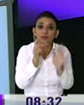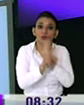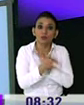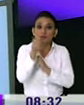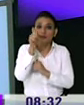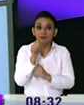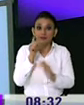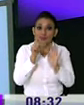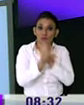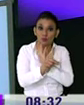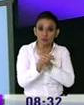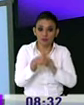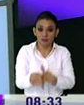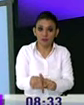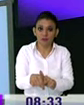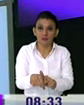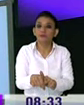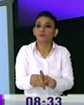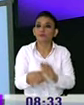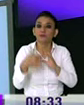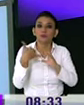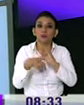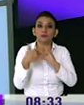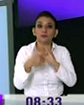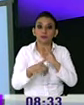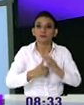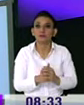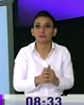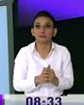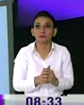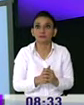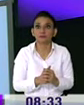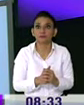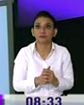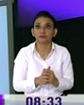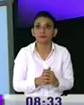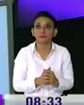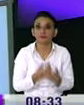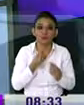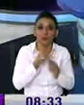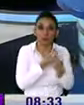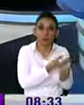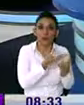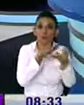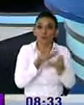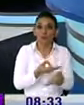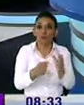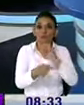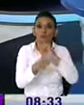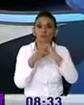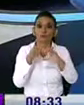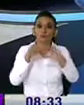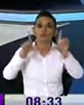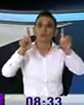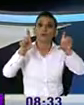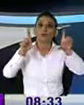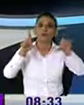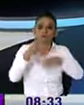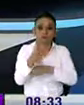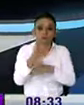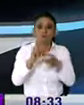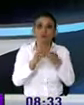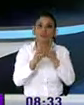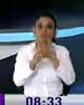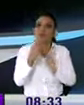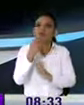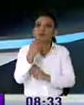nos hicieron a través de nuestras líneas de WhatsApp. Pues te cuento, Berito, que nos mandaron una fotografía ya, los mismos vecinos, me parece que